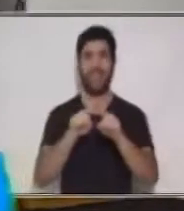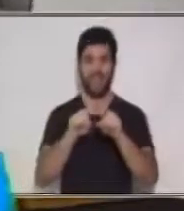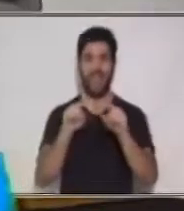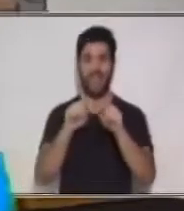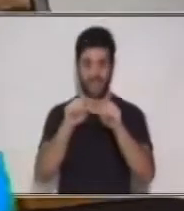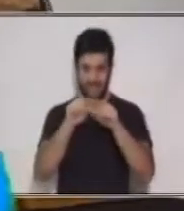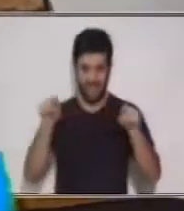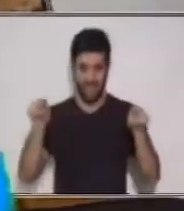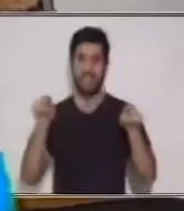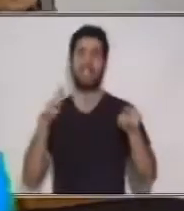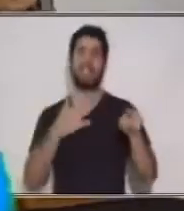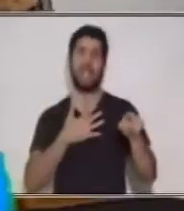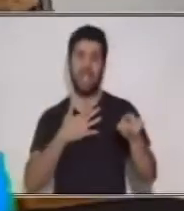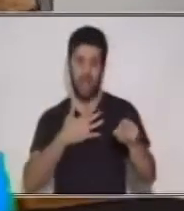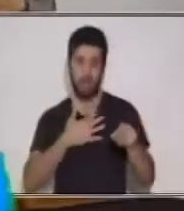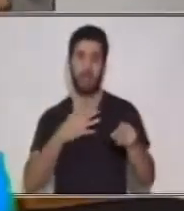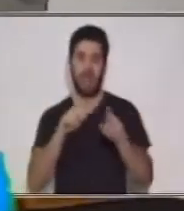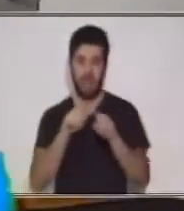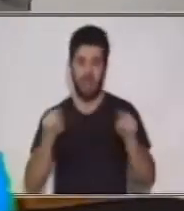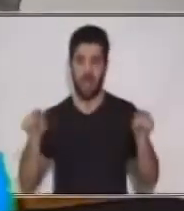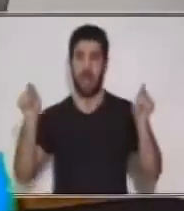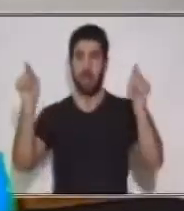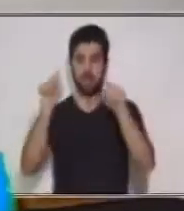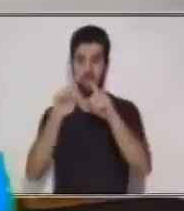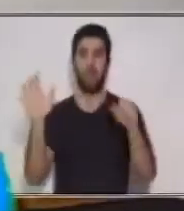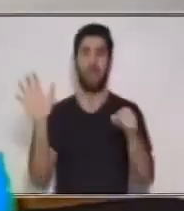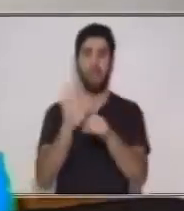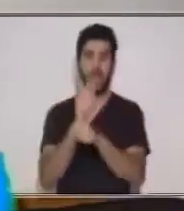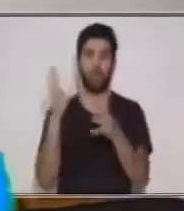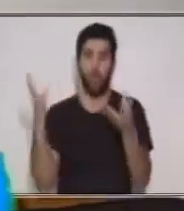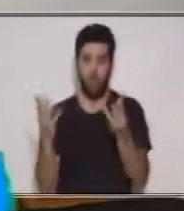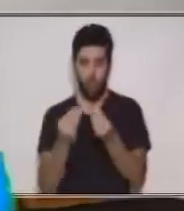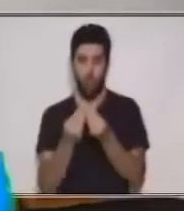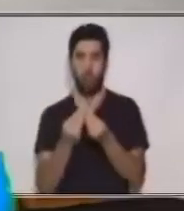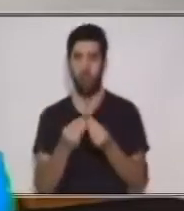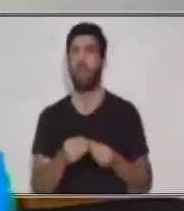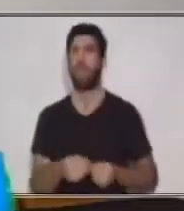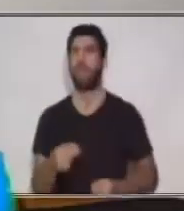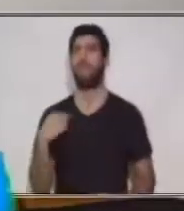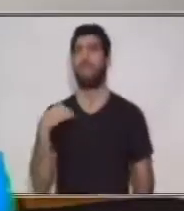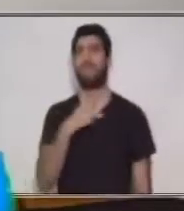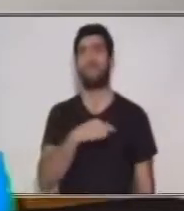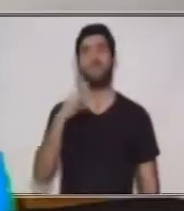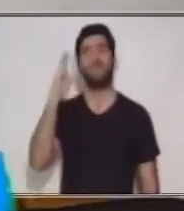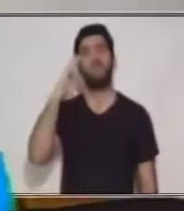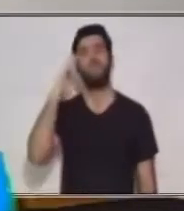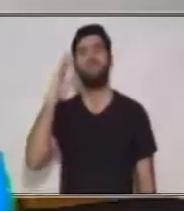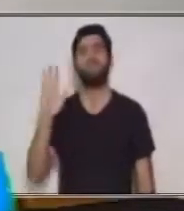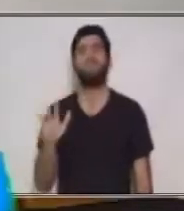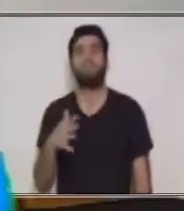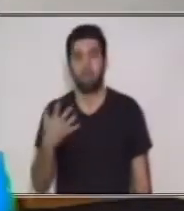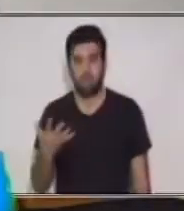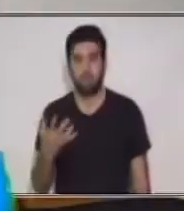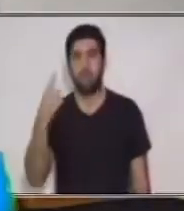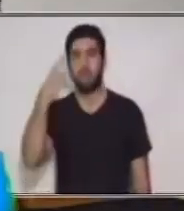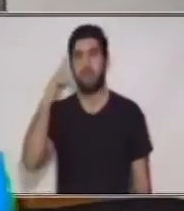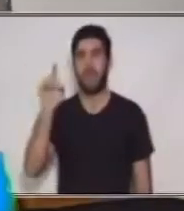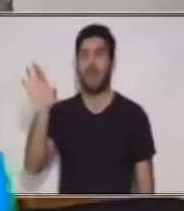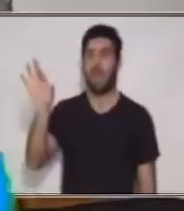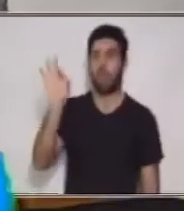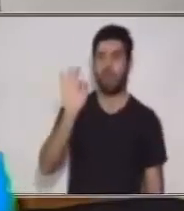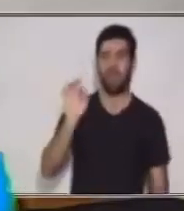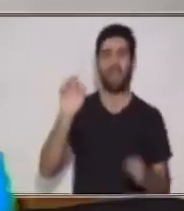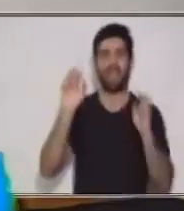se llama perímetro, ¿de acuerdo? Ahora bien, tenemos que recordar que para encontrar el perímetro